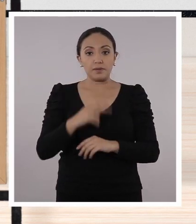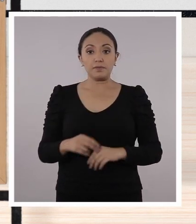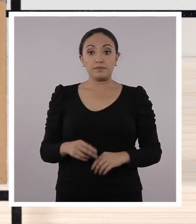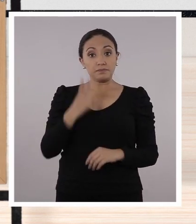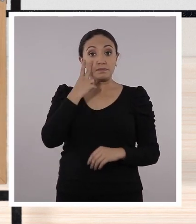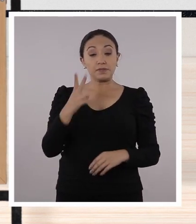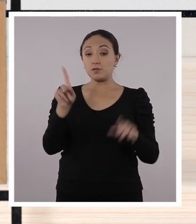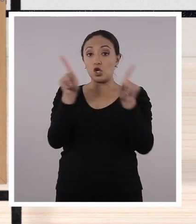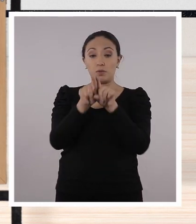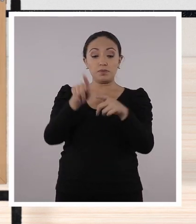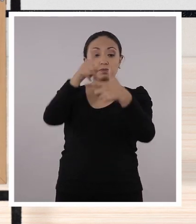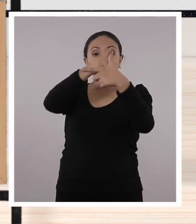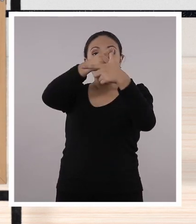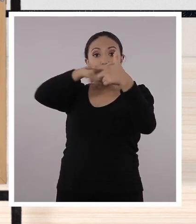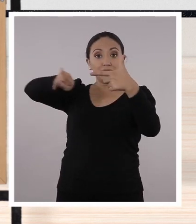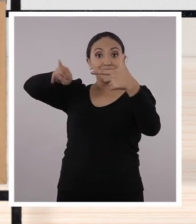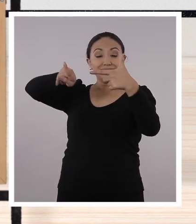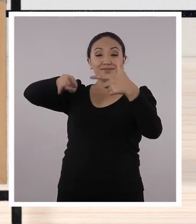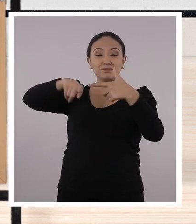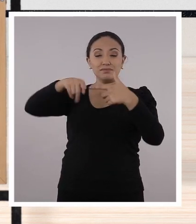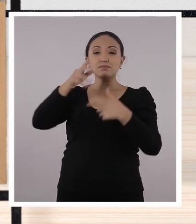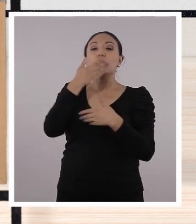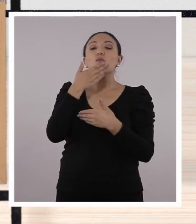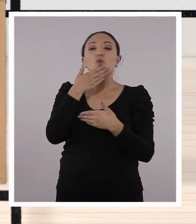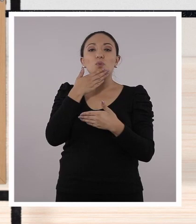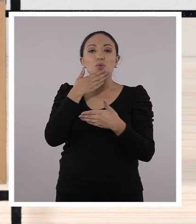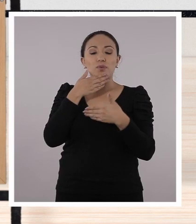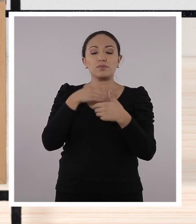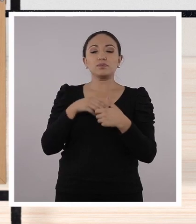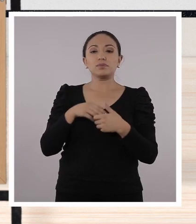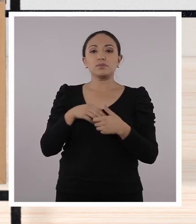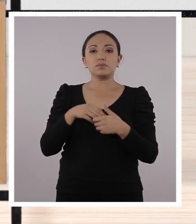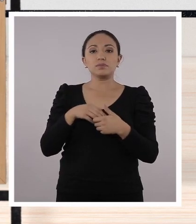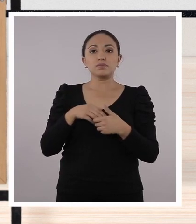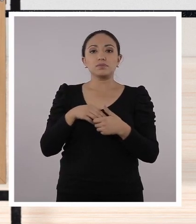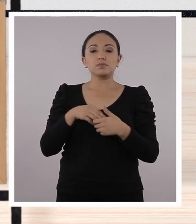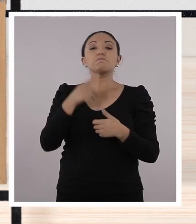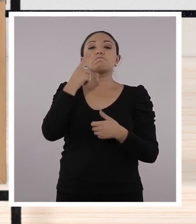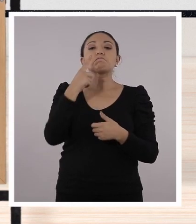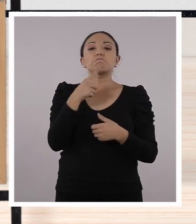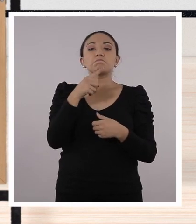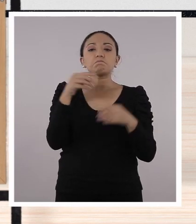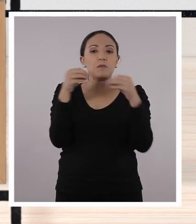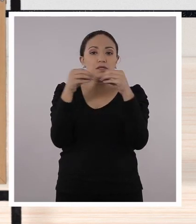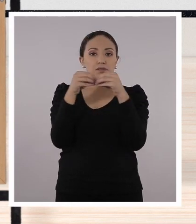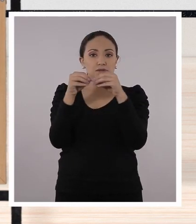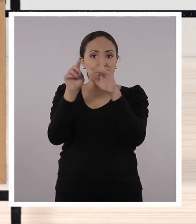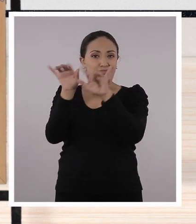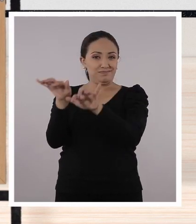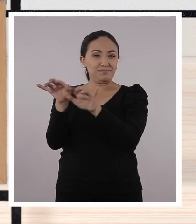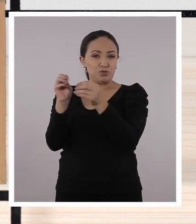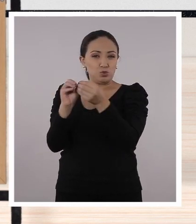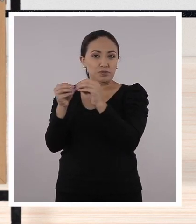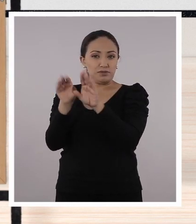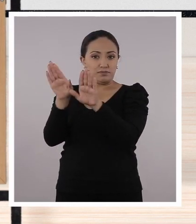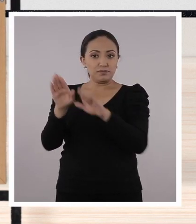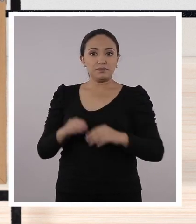entonces raíz, ¿sí?, de 2500 más